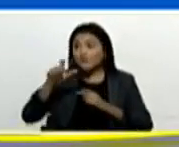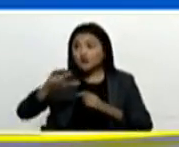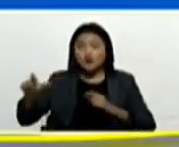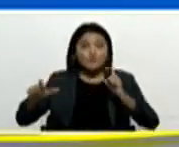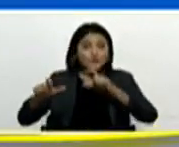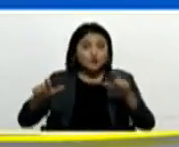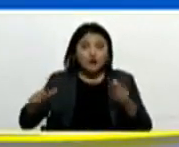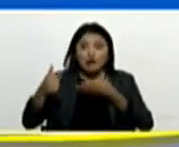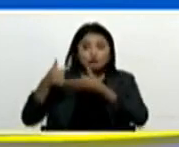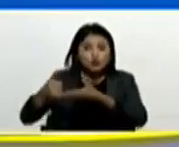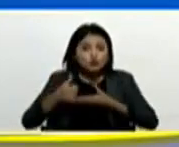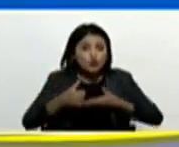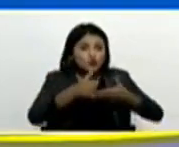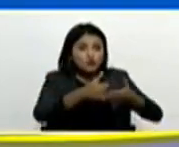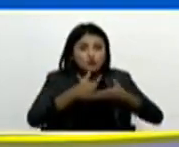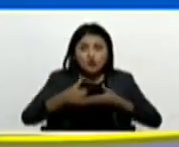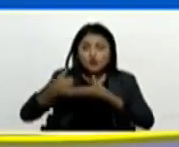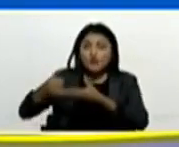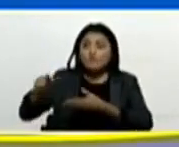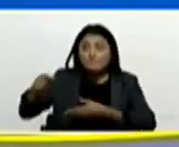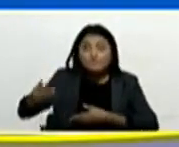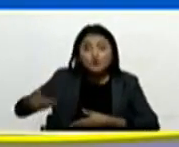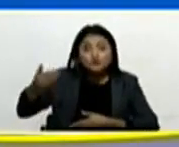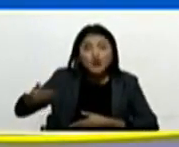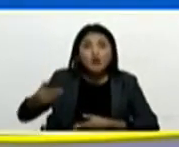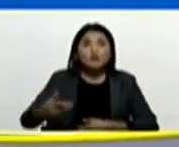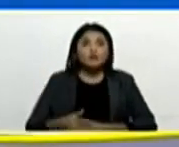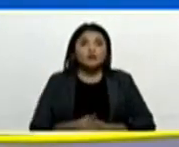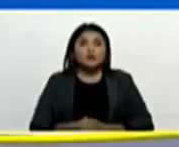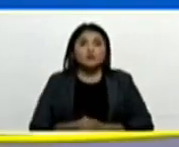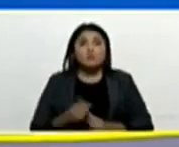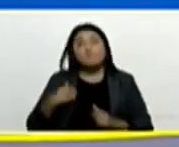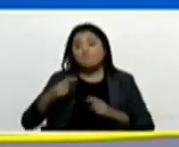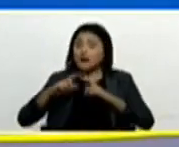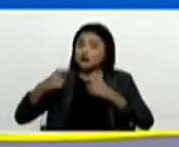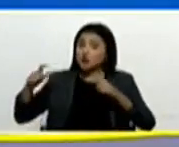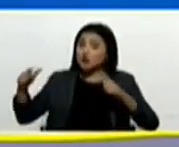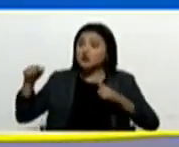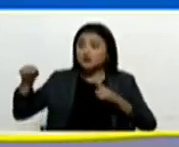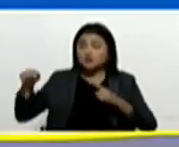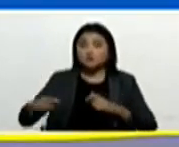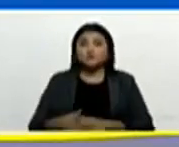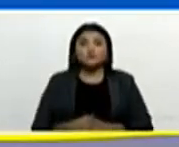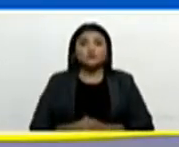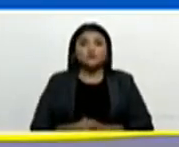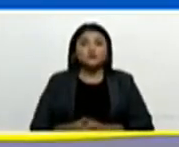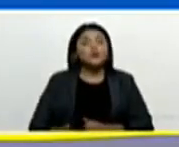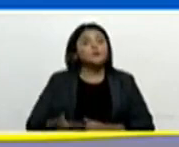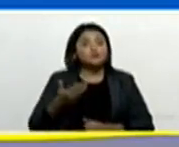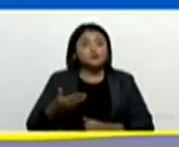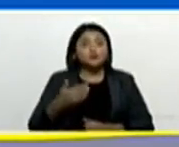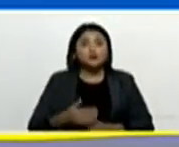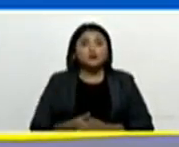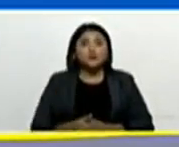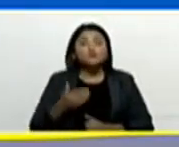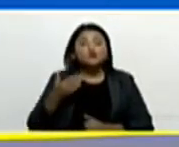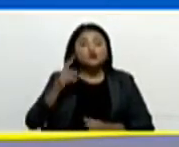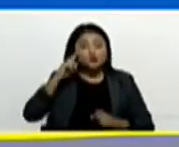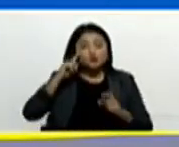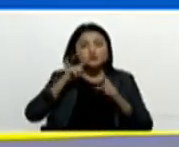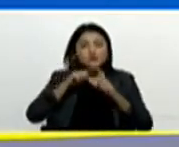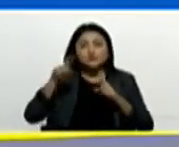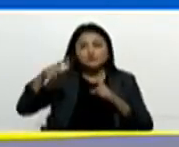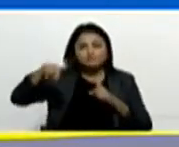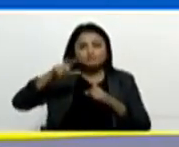Es más importante la mayoría que la minoría. Es más importante los objetivos de esa